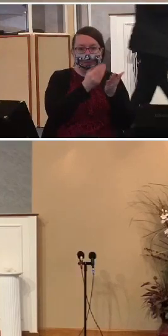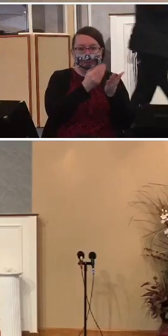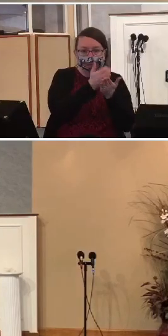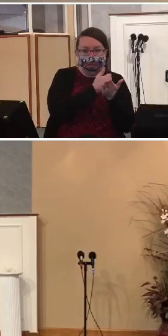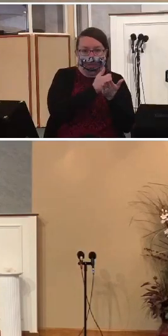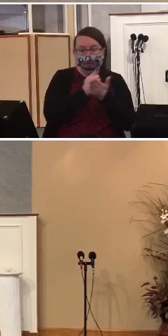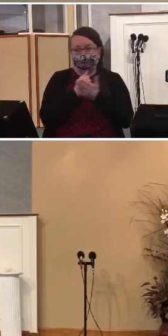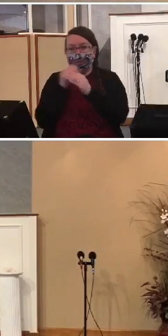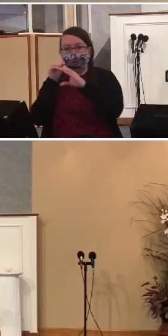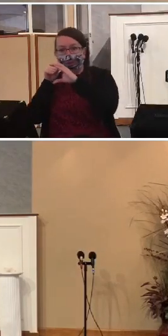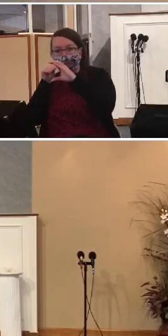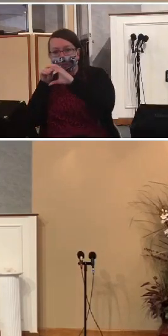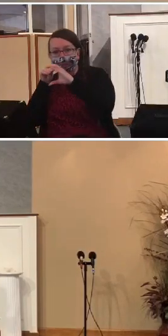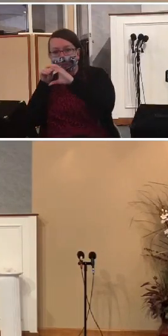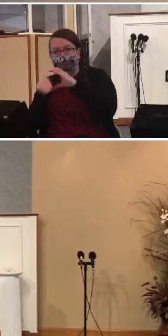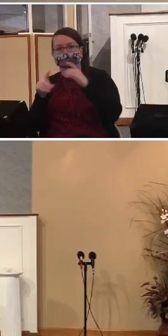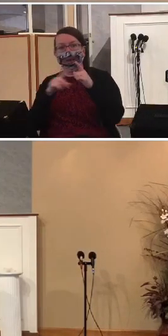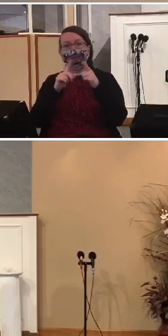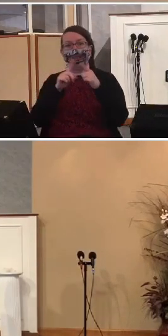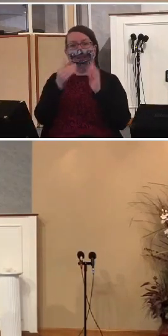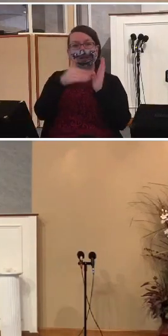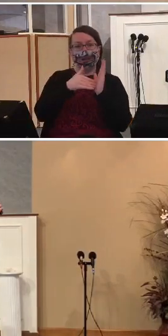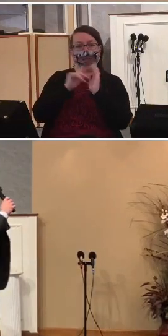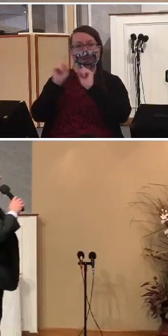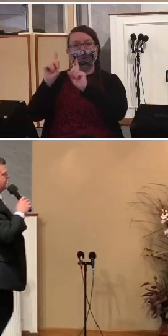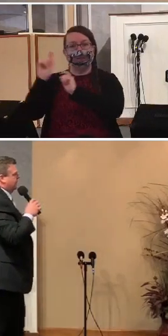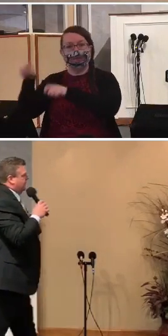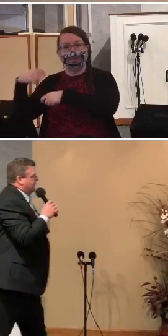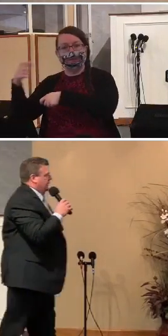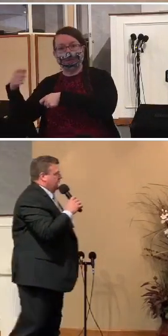y fue a regresar a pescar.